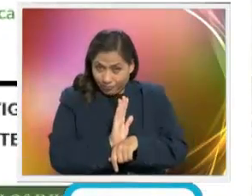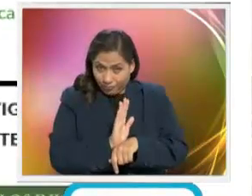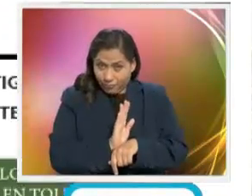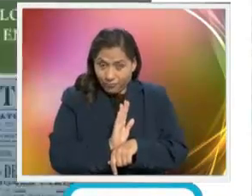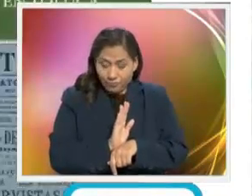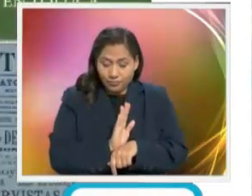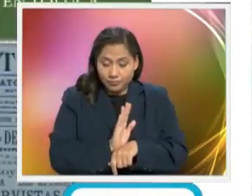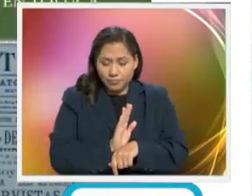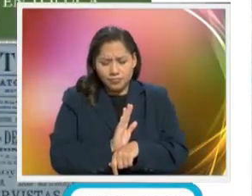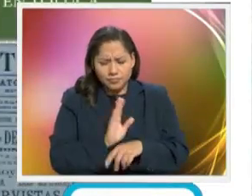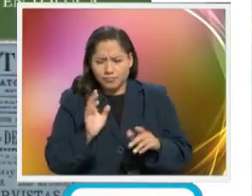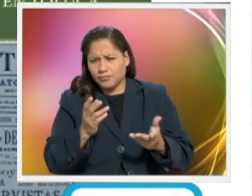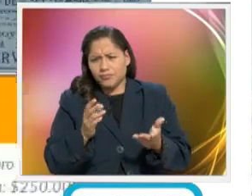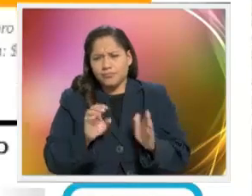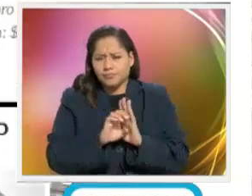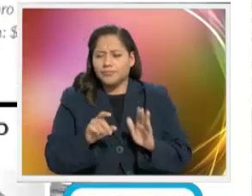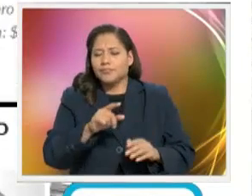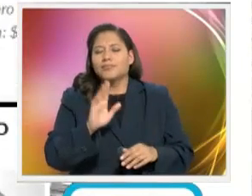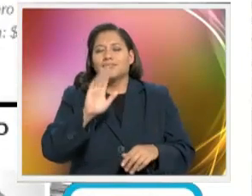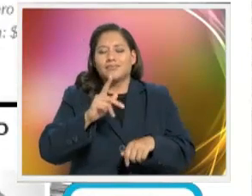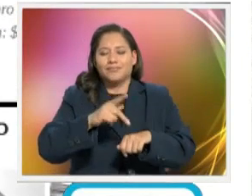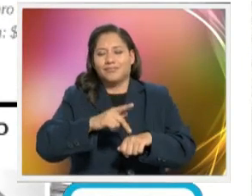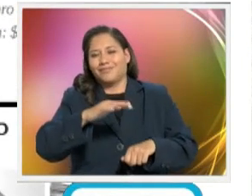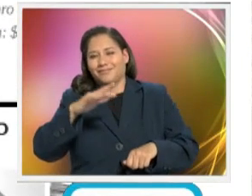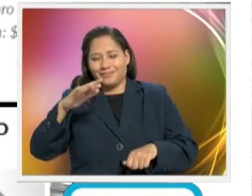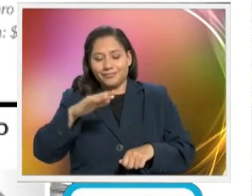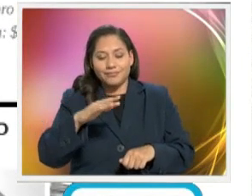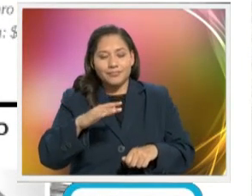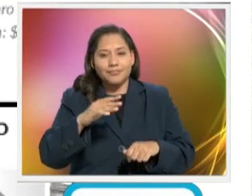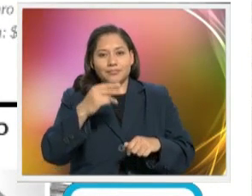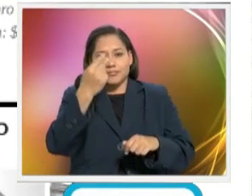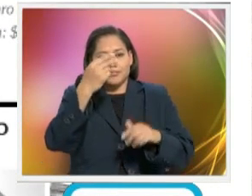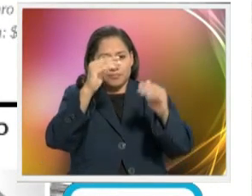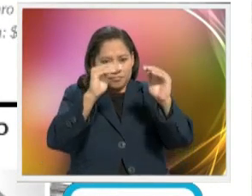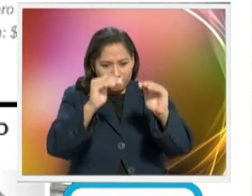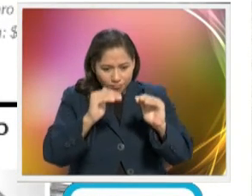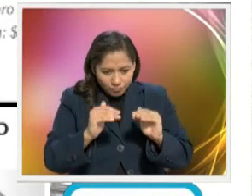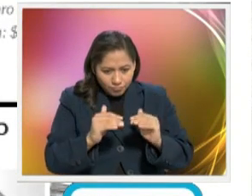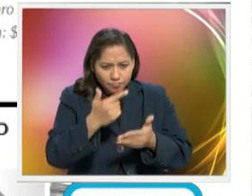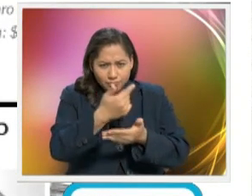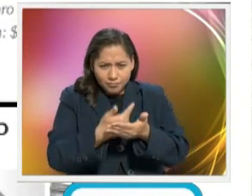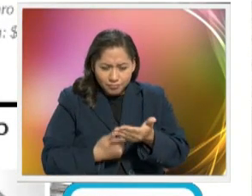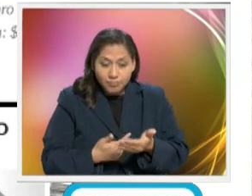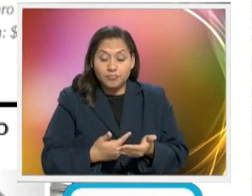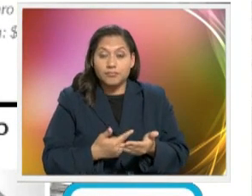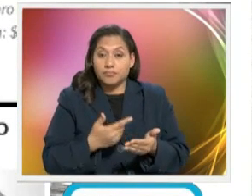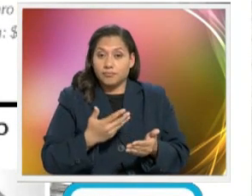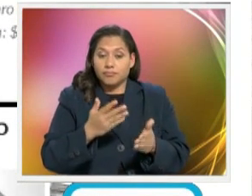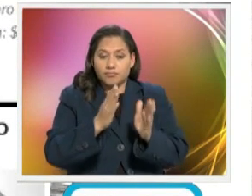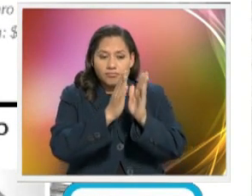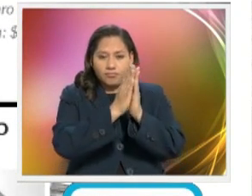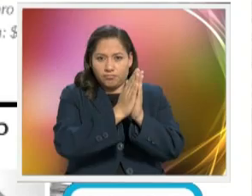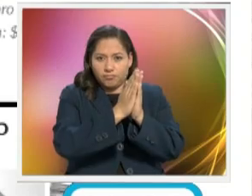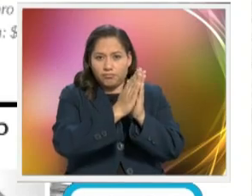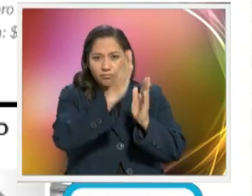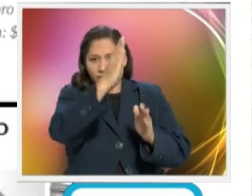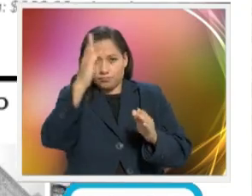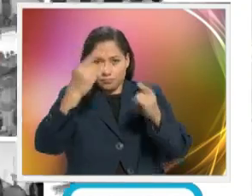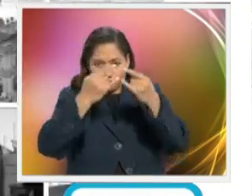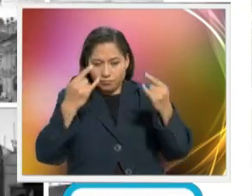mismas, digamos, son como perlas de datos contenidos en una muy buena cantidad de libros y